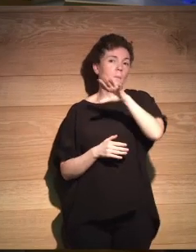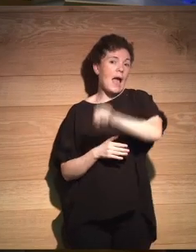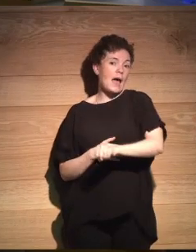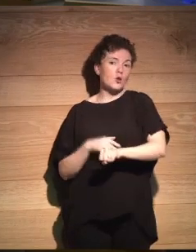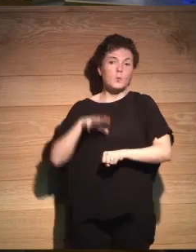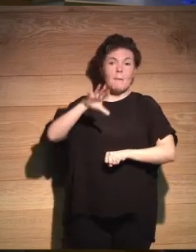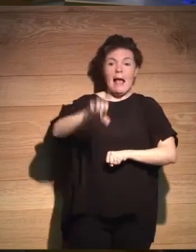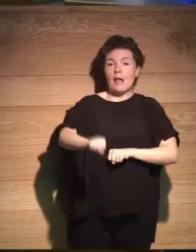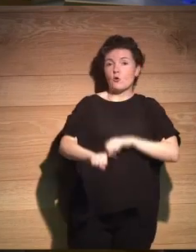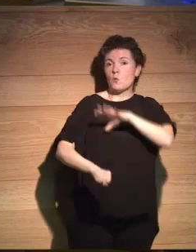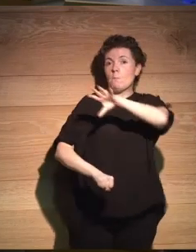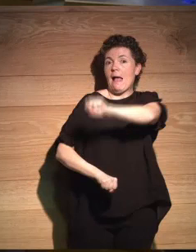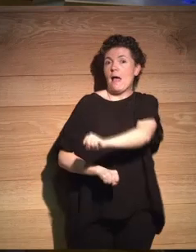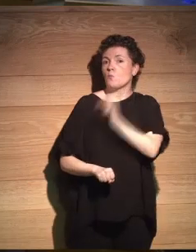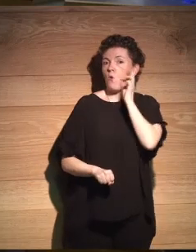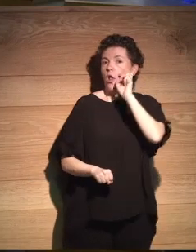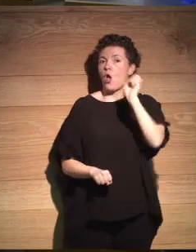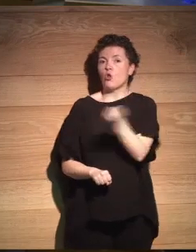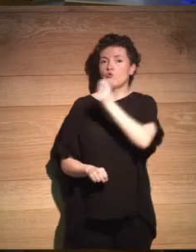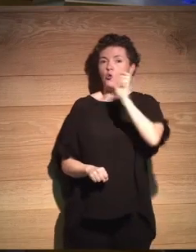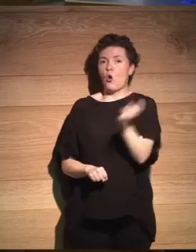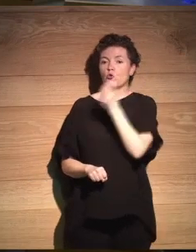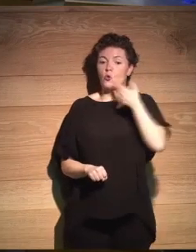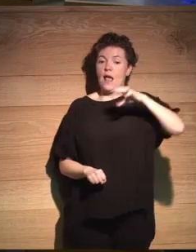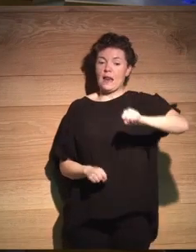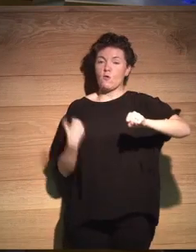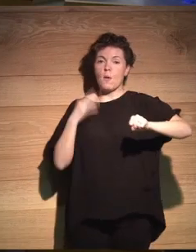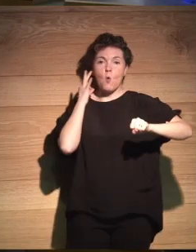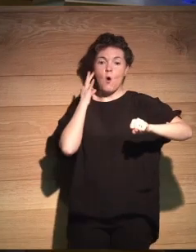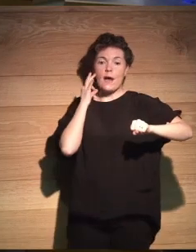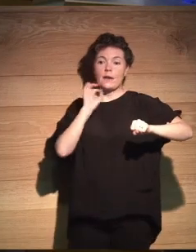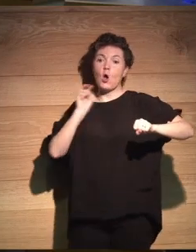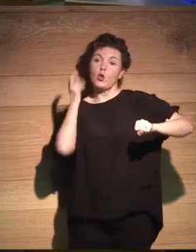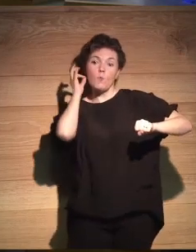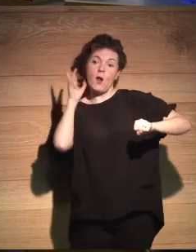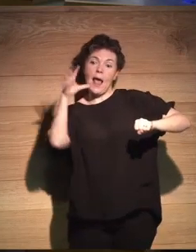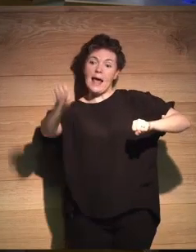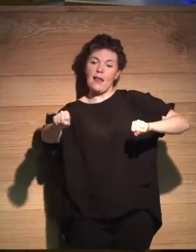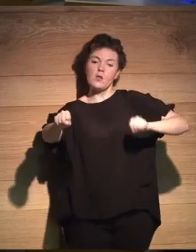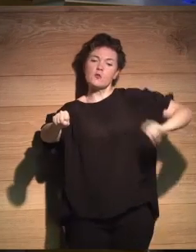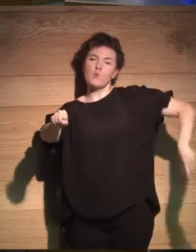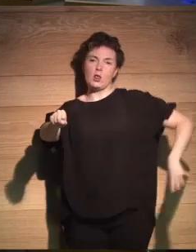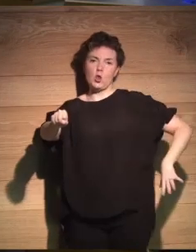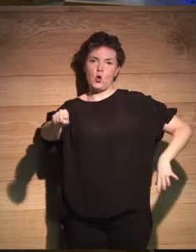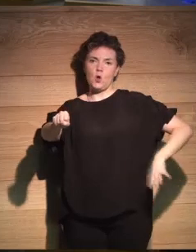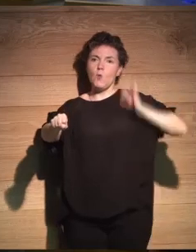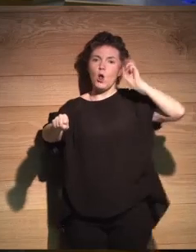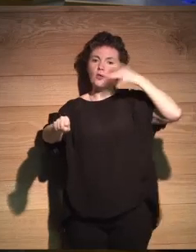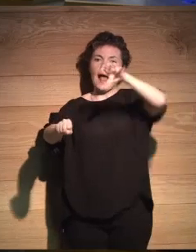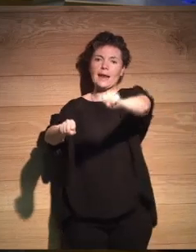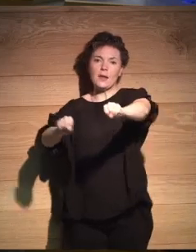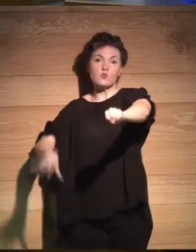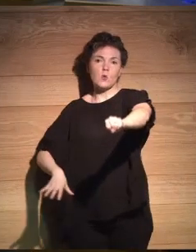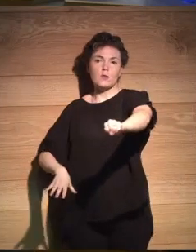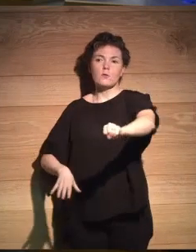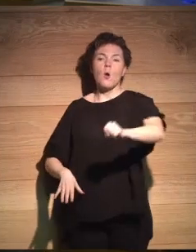agarrarme, afectivo, y no lo suelto hasta que no tengo el siguiente. La señora seguramente era